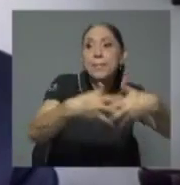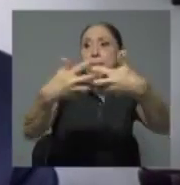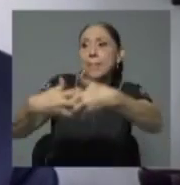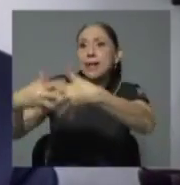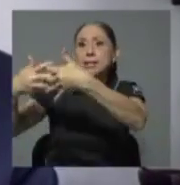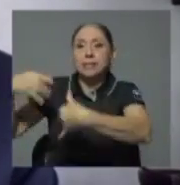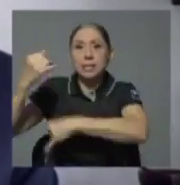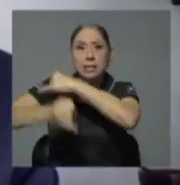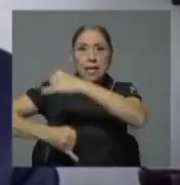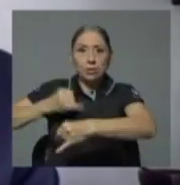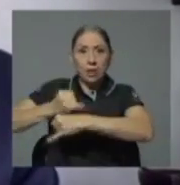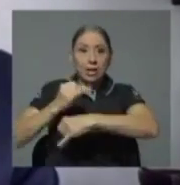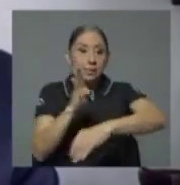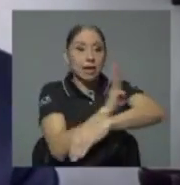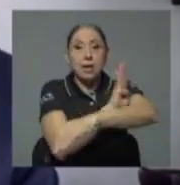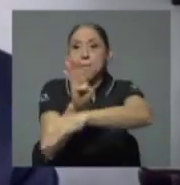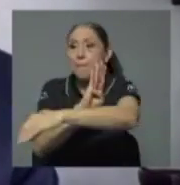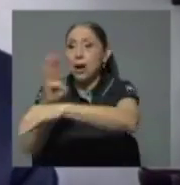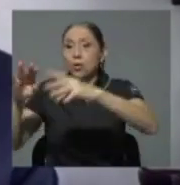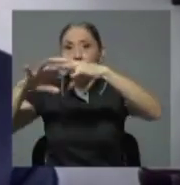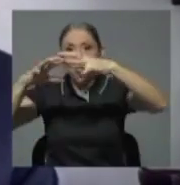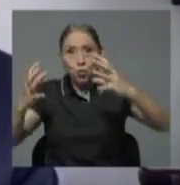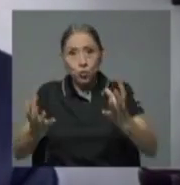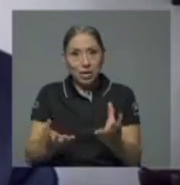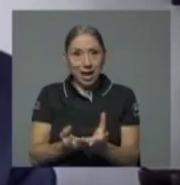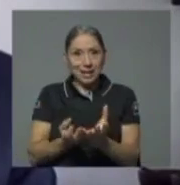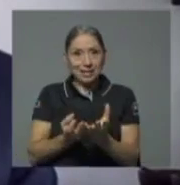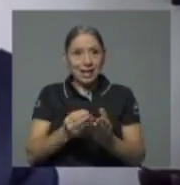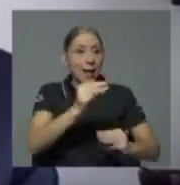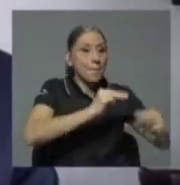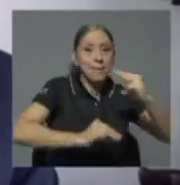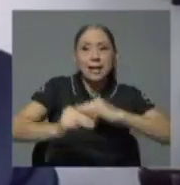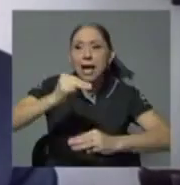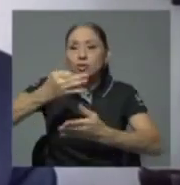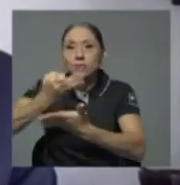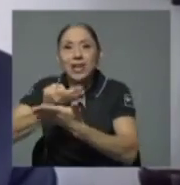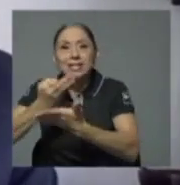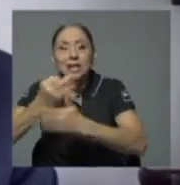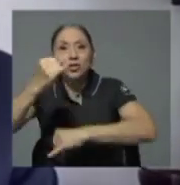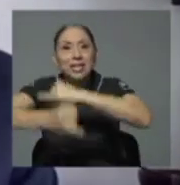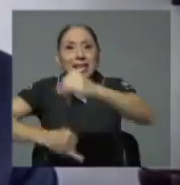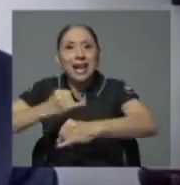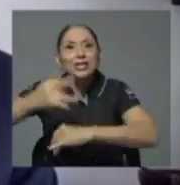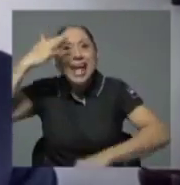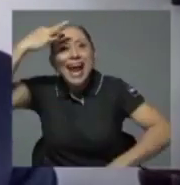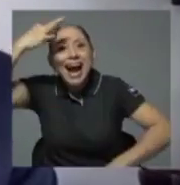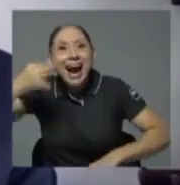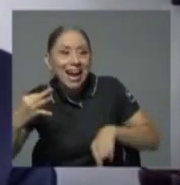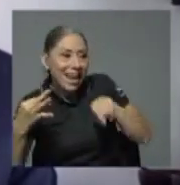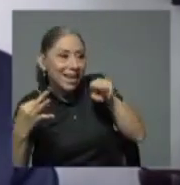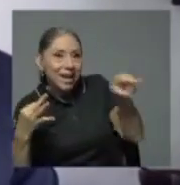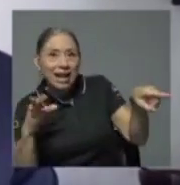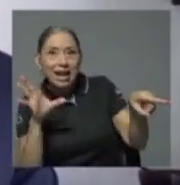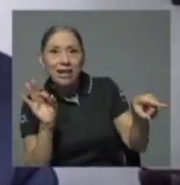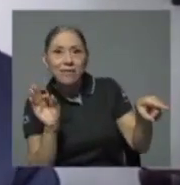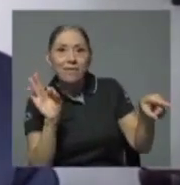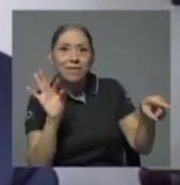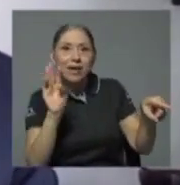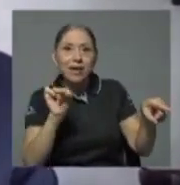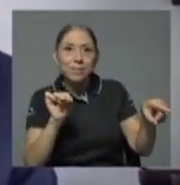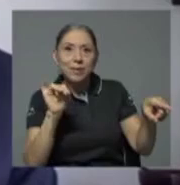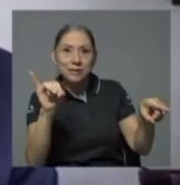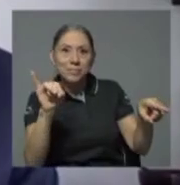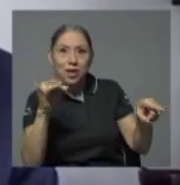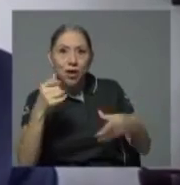bancos mundiales y los mercados financieros internacionales creen en el Fondo Monetario Internacional, cosa que no creen